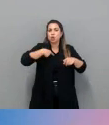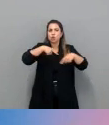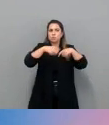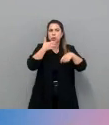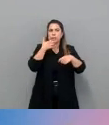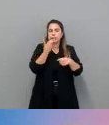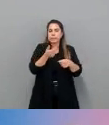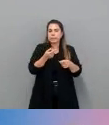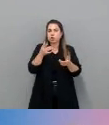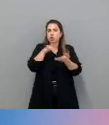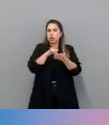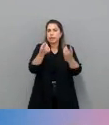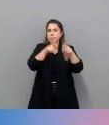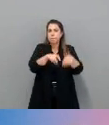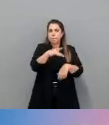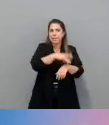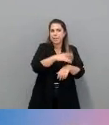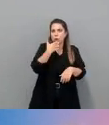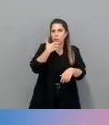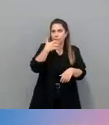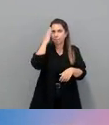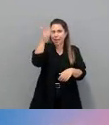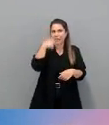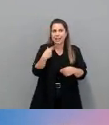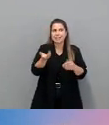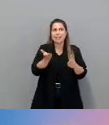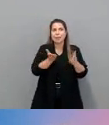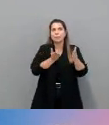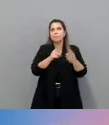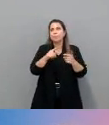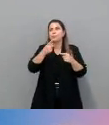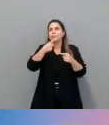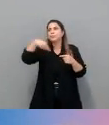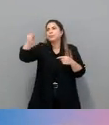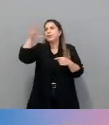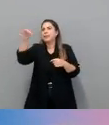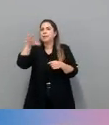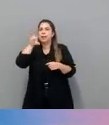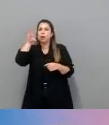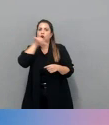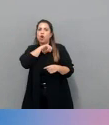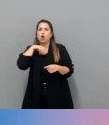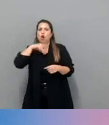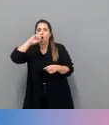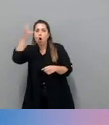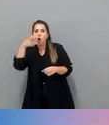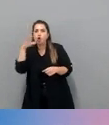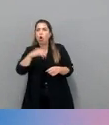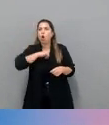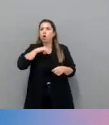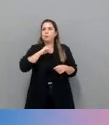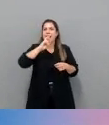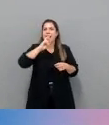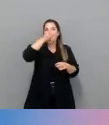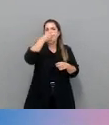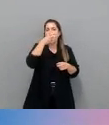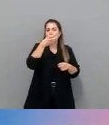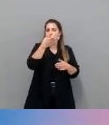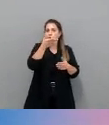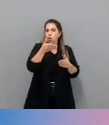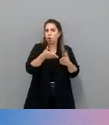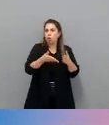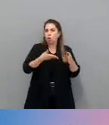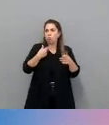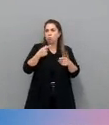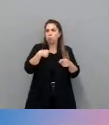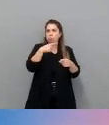os derivan, por ejemplo, a otra provincia, a otro hospital que no es el de vuestro de referencia o